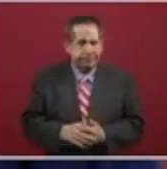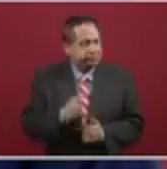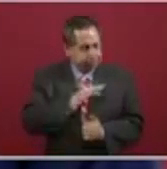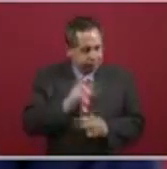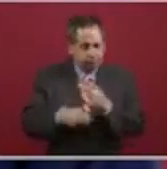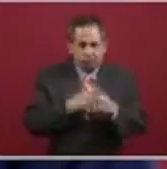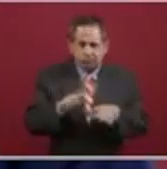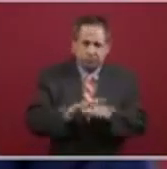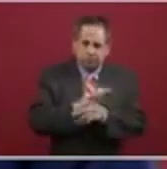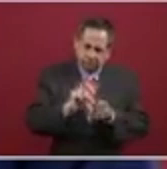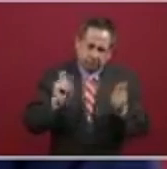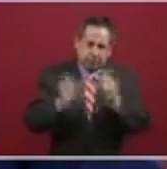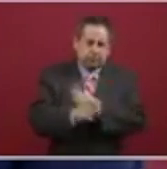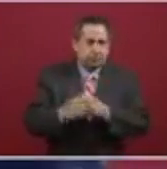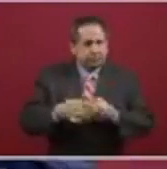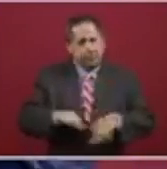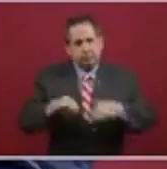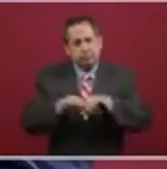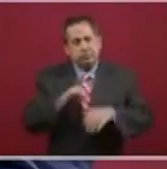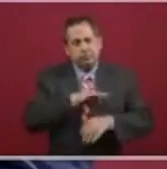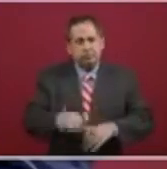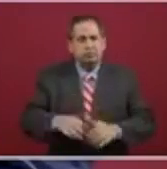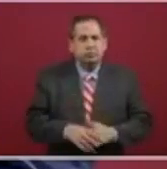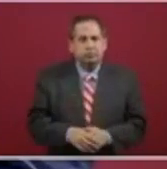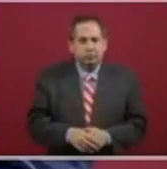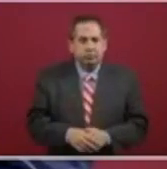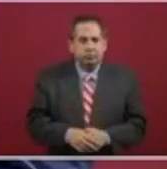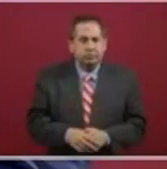este cambio importantísimo.